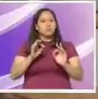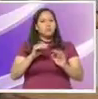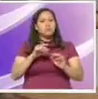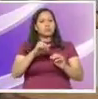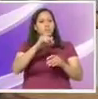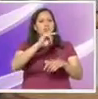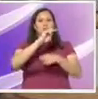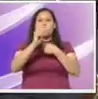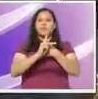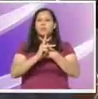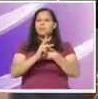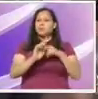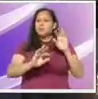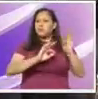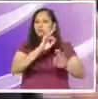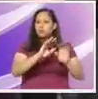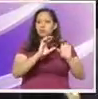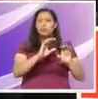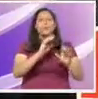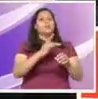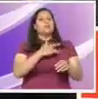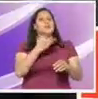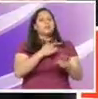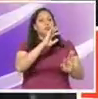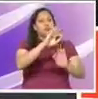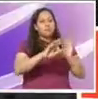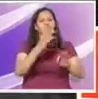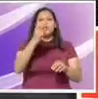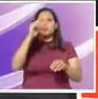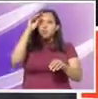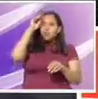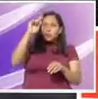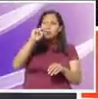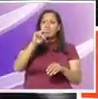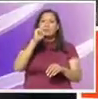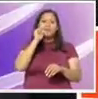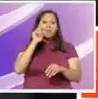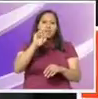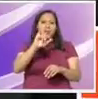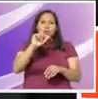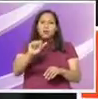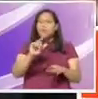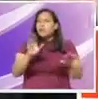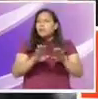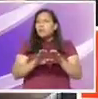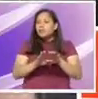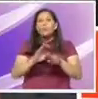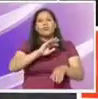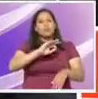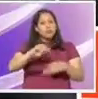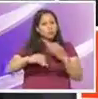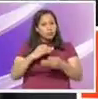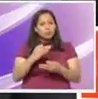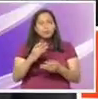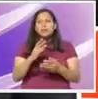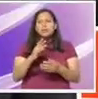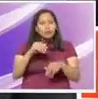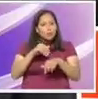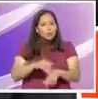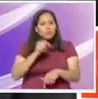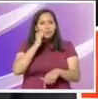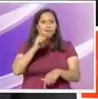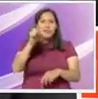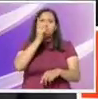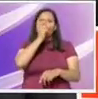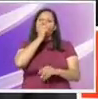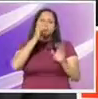frente al país. Por eso ese trato paternalista, por eso era el don Porfirio, donde todos tenían que plegarse a él. Él es el padre